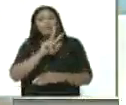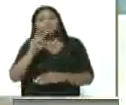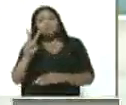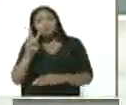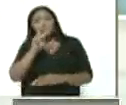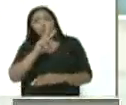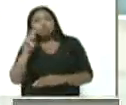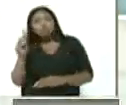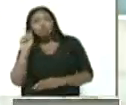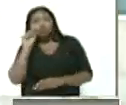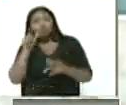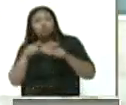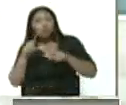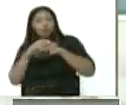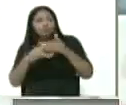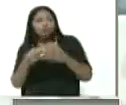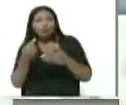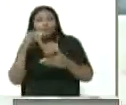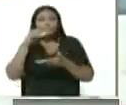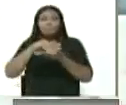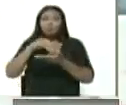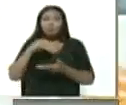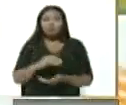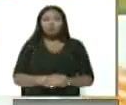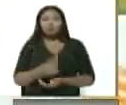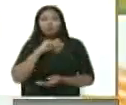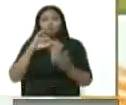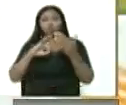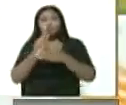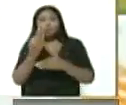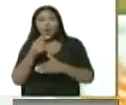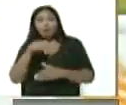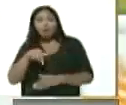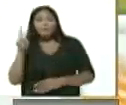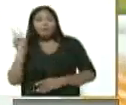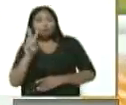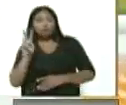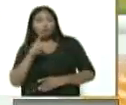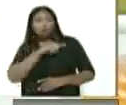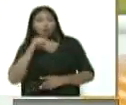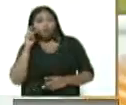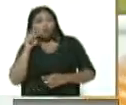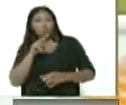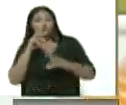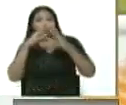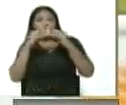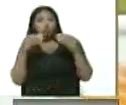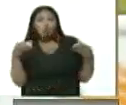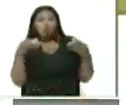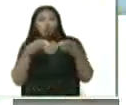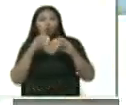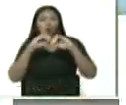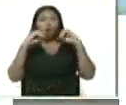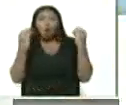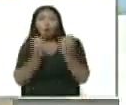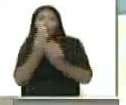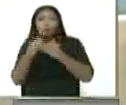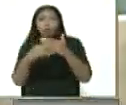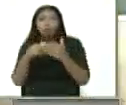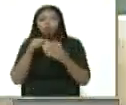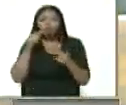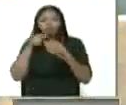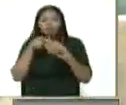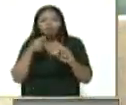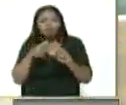donde se establece cuál es su funcionamiento en venezuela decir de todos los organismos porque a raíz